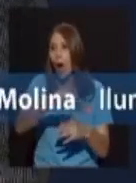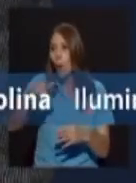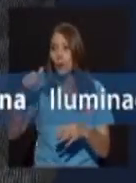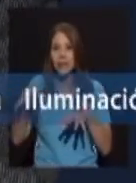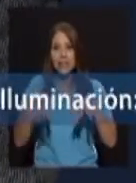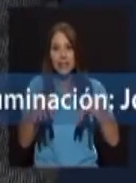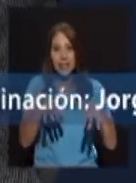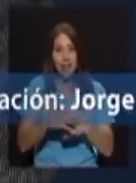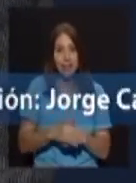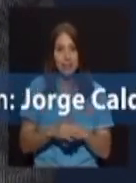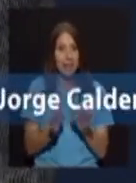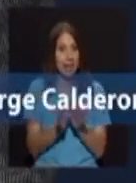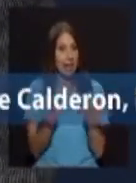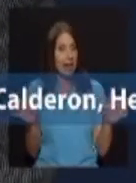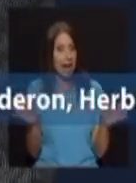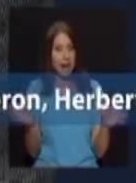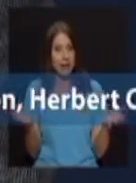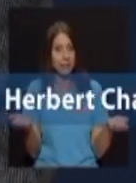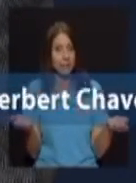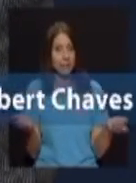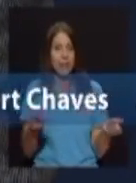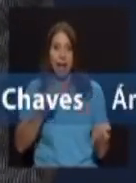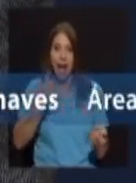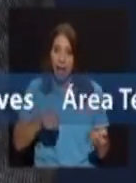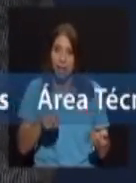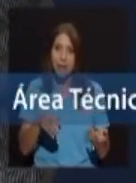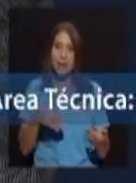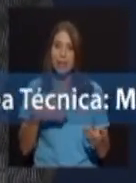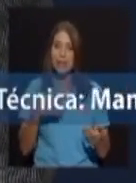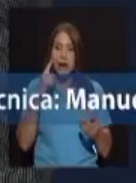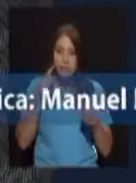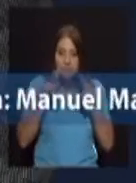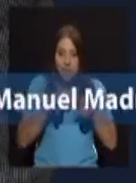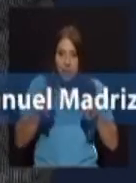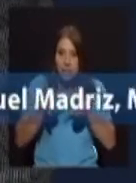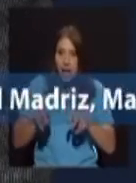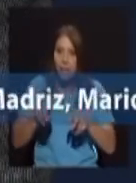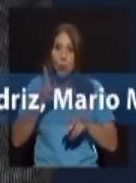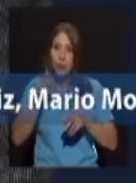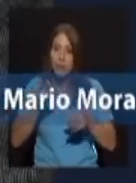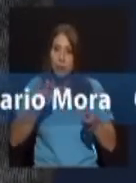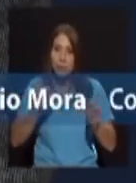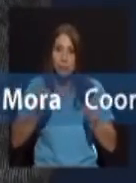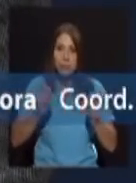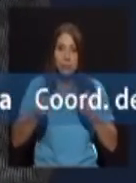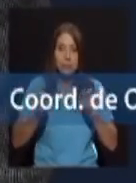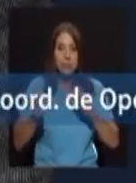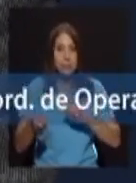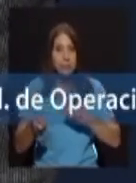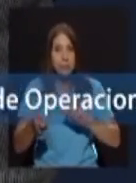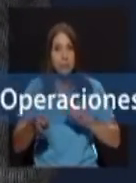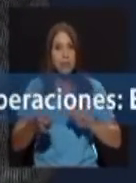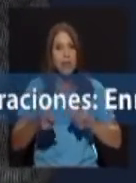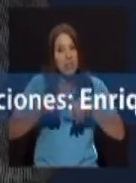actividades. En general, hay que ir revisando y hay que ir haciendo cambios a medida que va